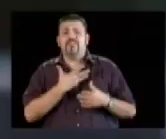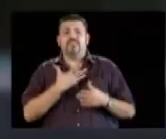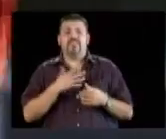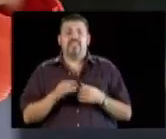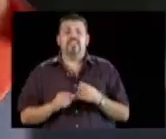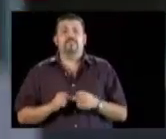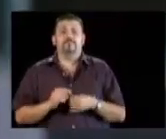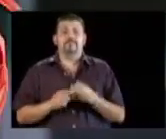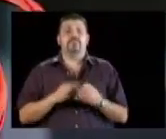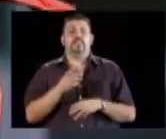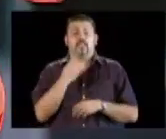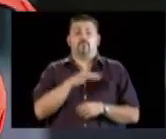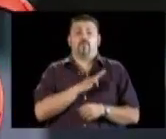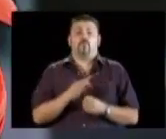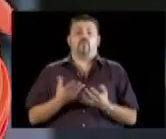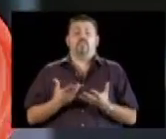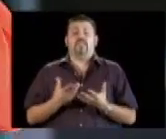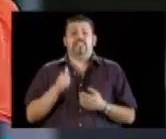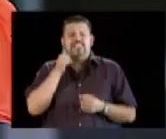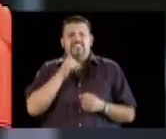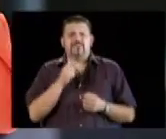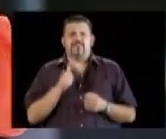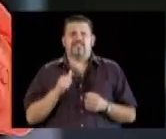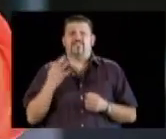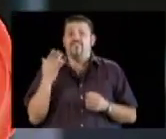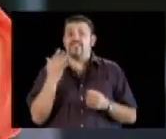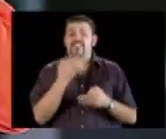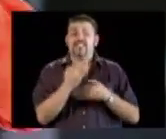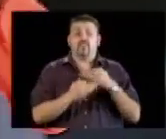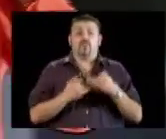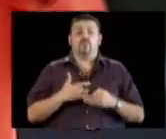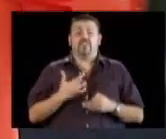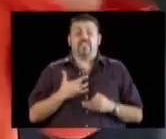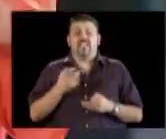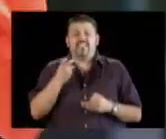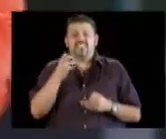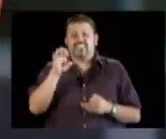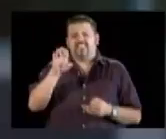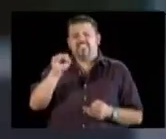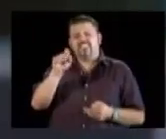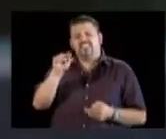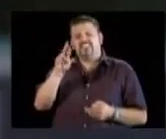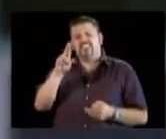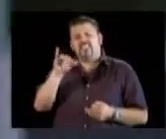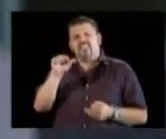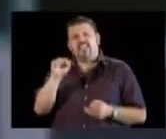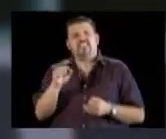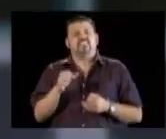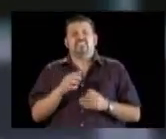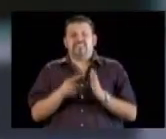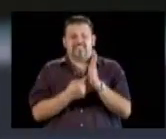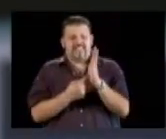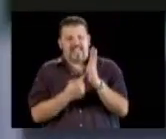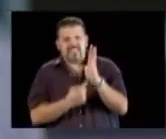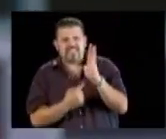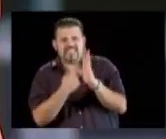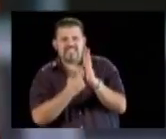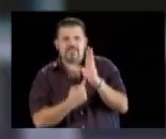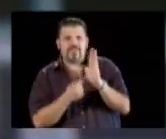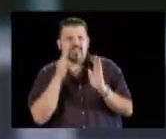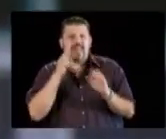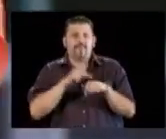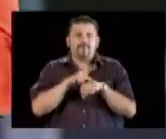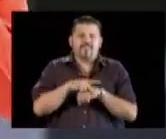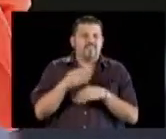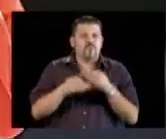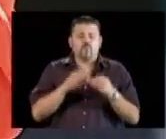embarazo, obviamente, pues es natural que el busto crezca, empiezan a tener estrías. Entonces, para todas las estrías es una crema extraordinaria.